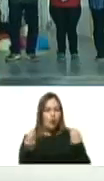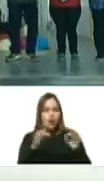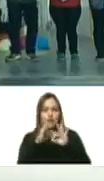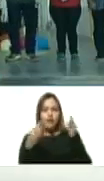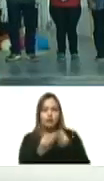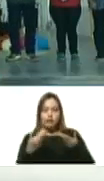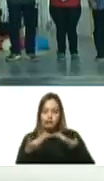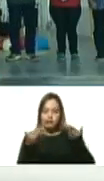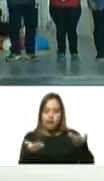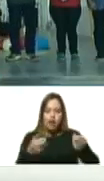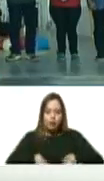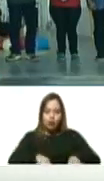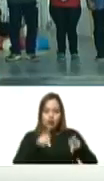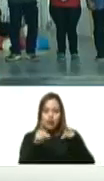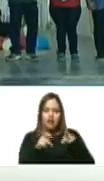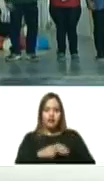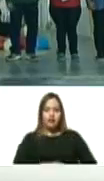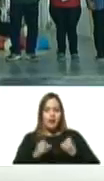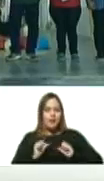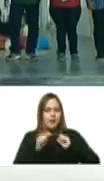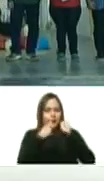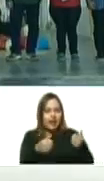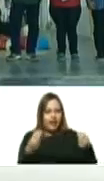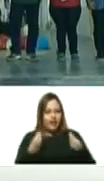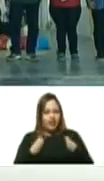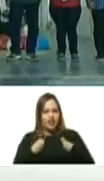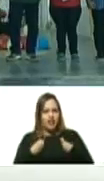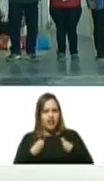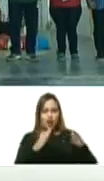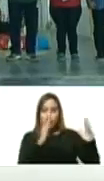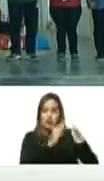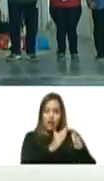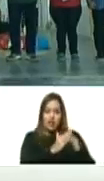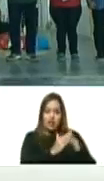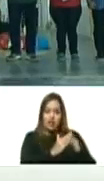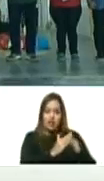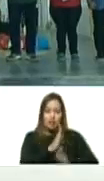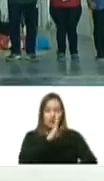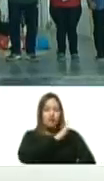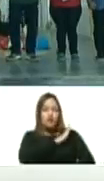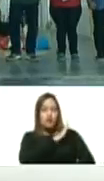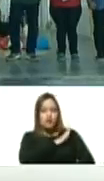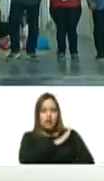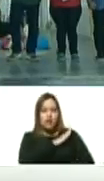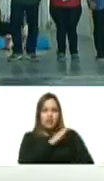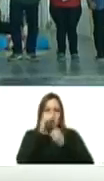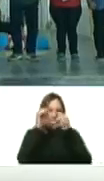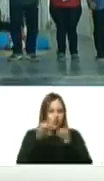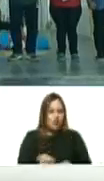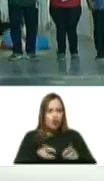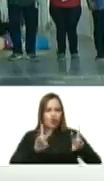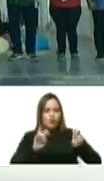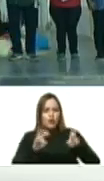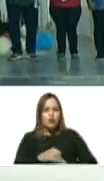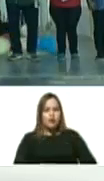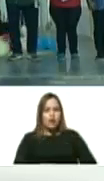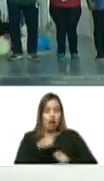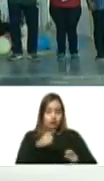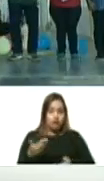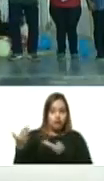dio la opción de reiniciar su vida en una casa y un techo propio, seguro y nuevo. Y ahí está,